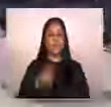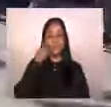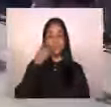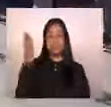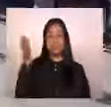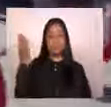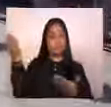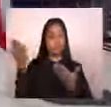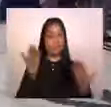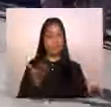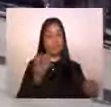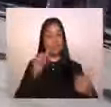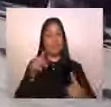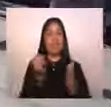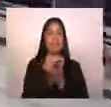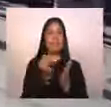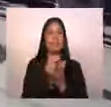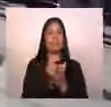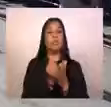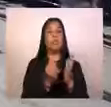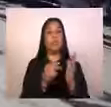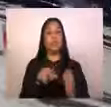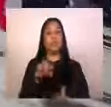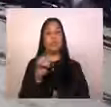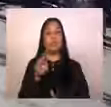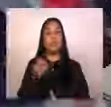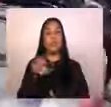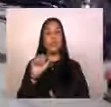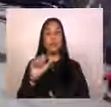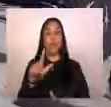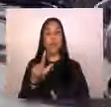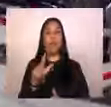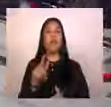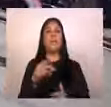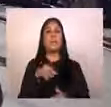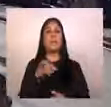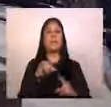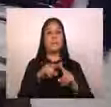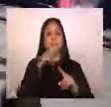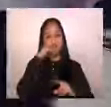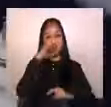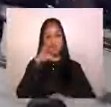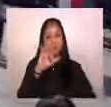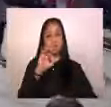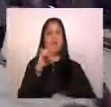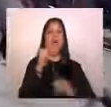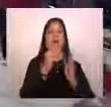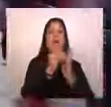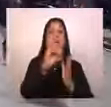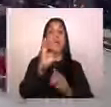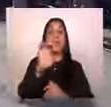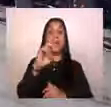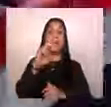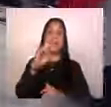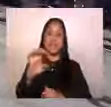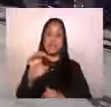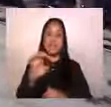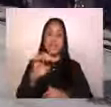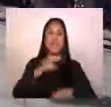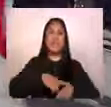Damos la bienvenida ahora al Instituto Normal Mixto Rafael Akeche en su jornada